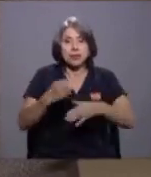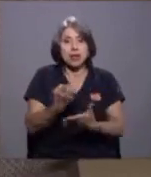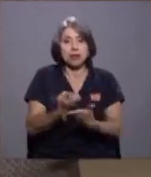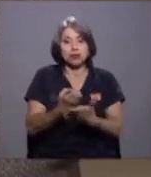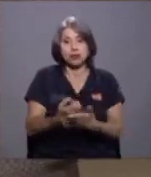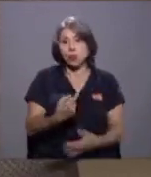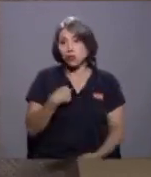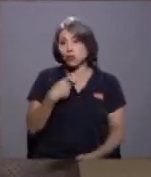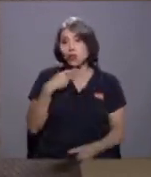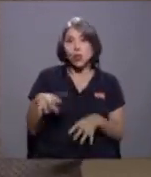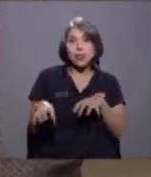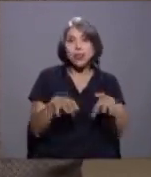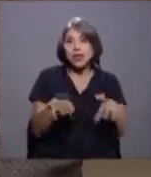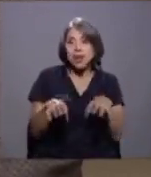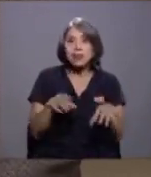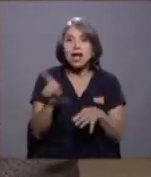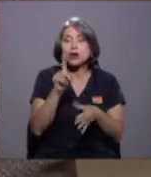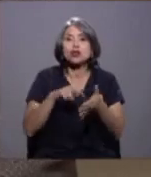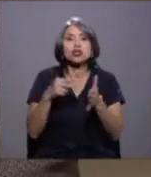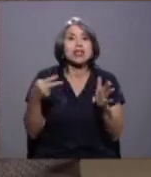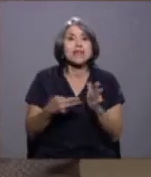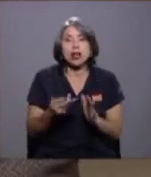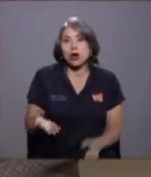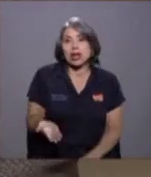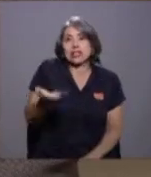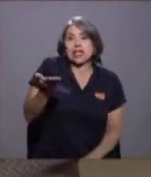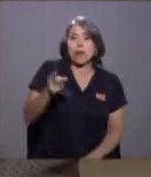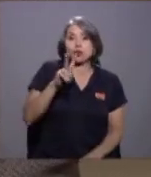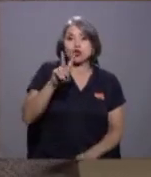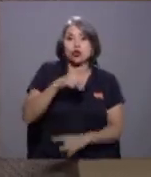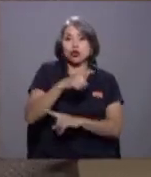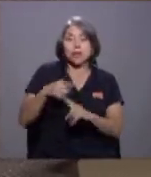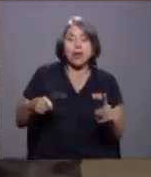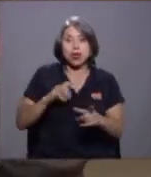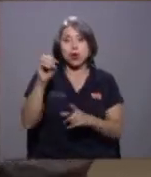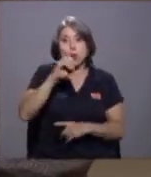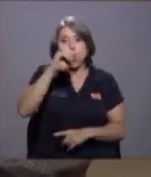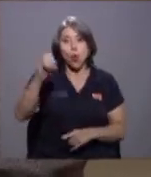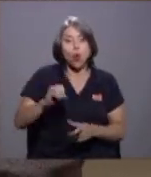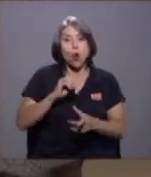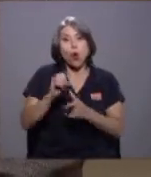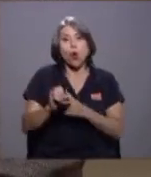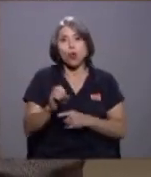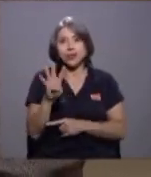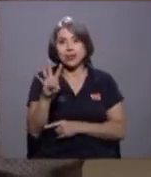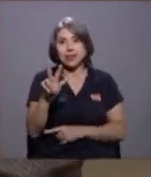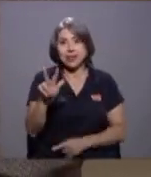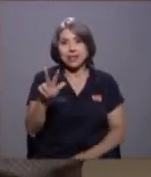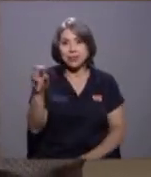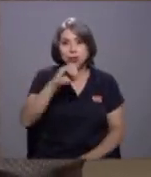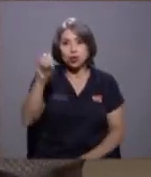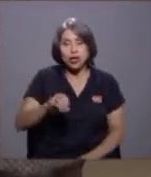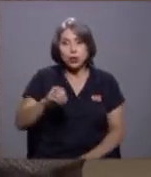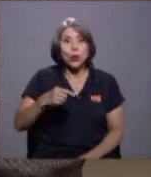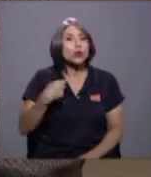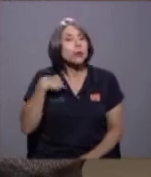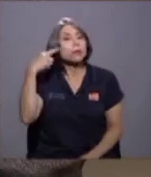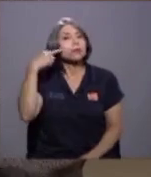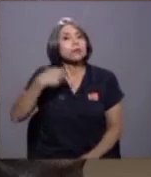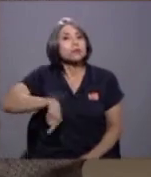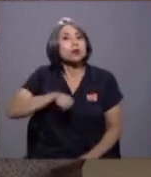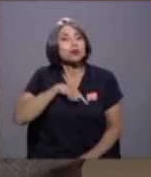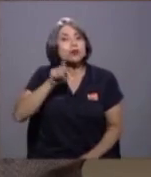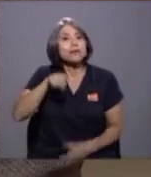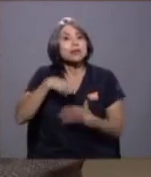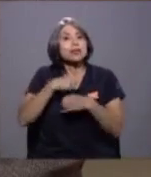digo dinamizar no es que crezcamos al 2,5% o al 3%, es que podamos hacer lo de Panamá. Panamá acaba